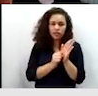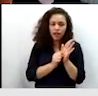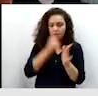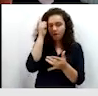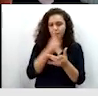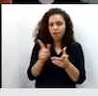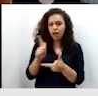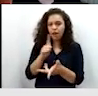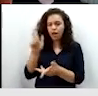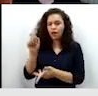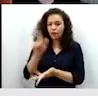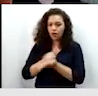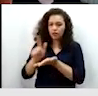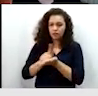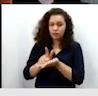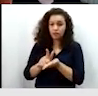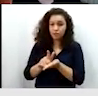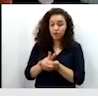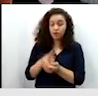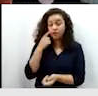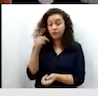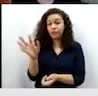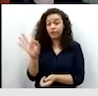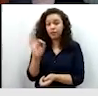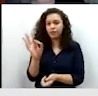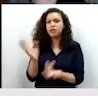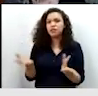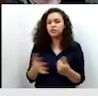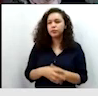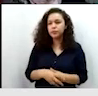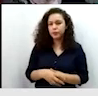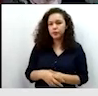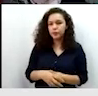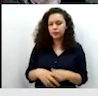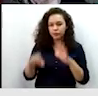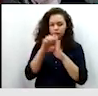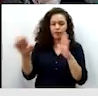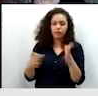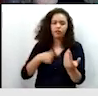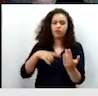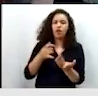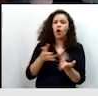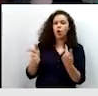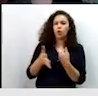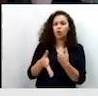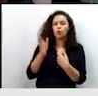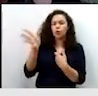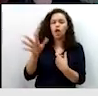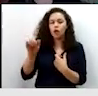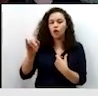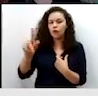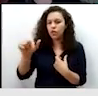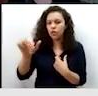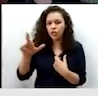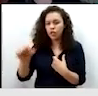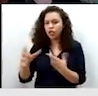filtración. ¿Por qué? Porque a lo mejor hay veces que, por ejemplo, no a ir tan lejos. Un filtro muy